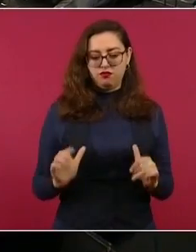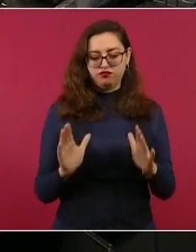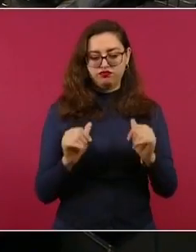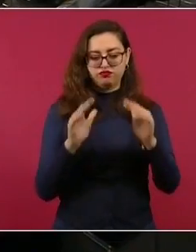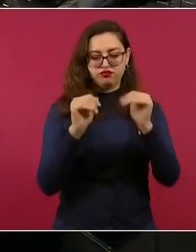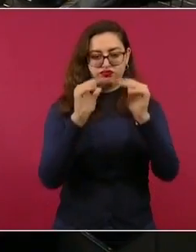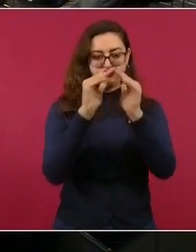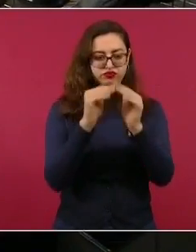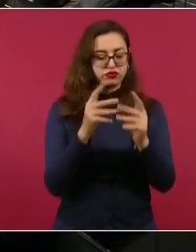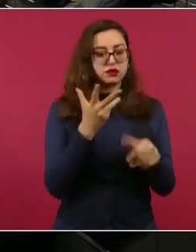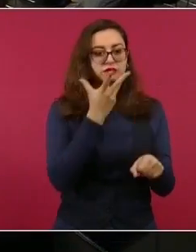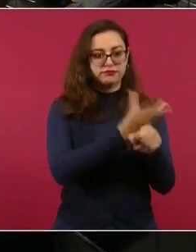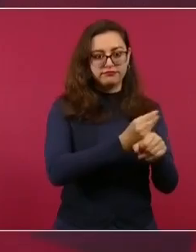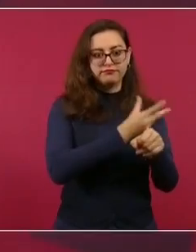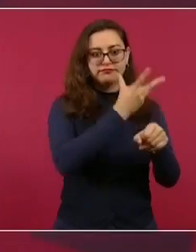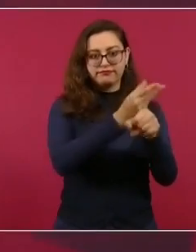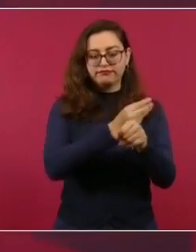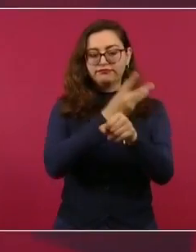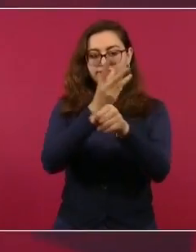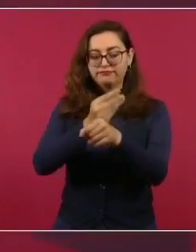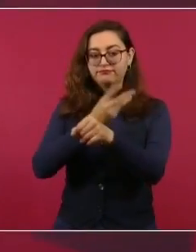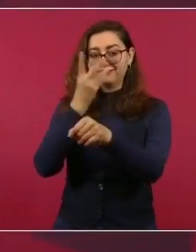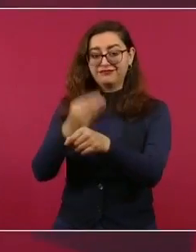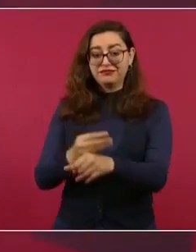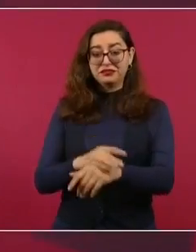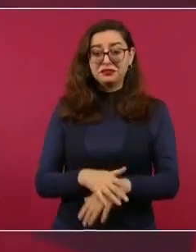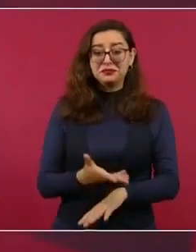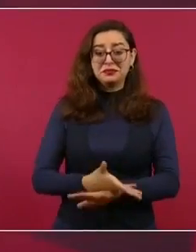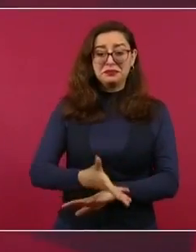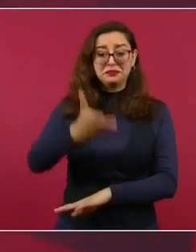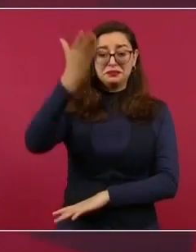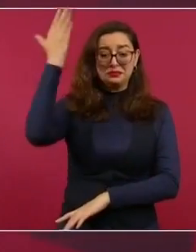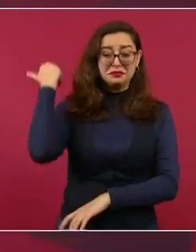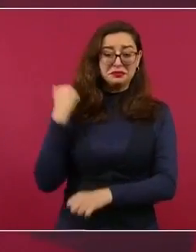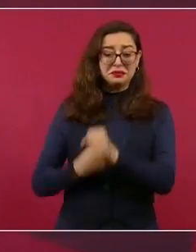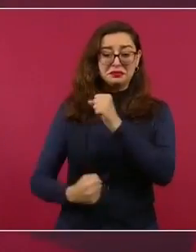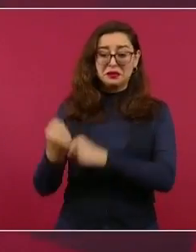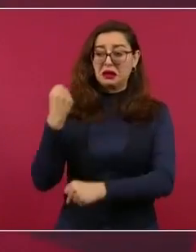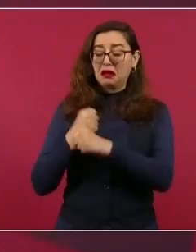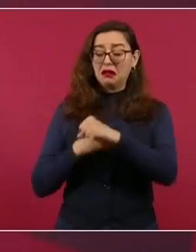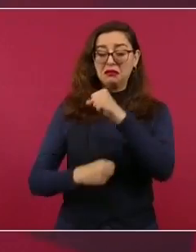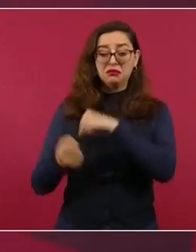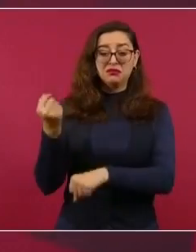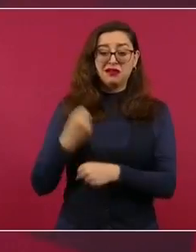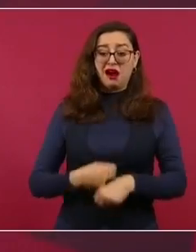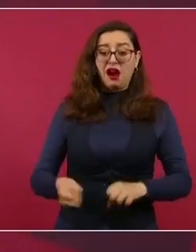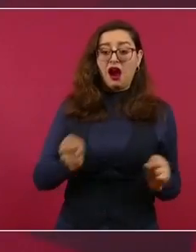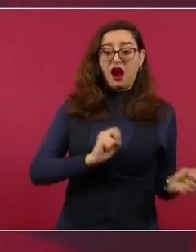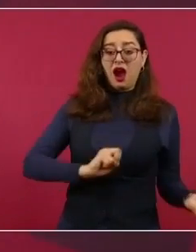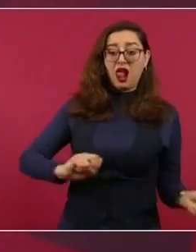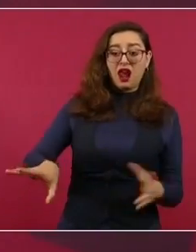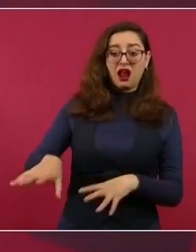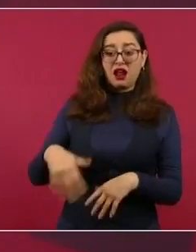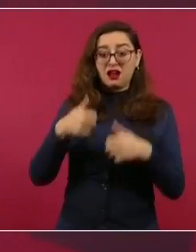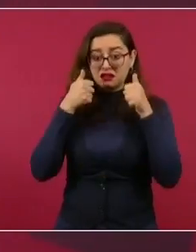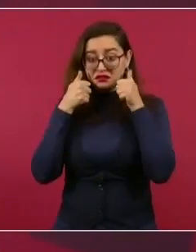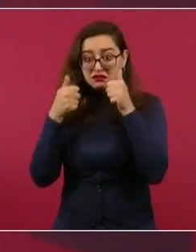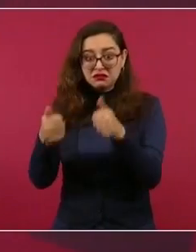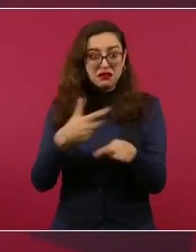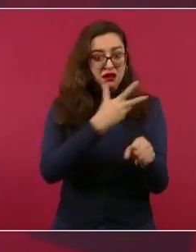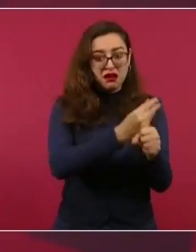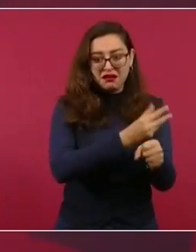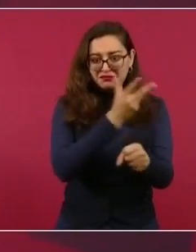esos una intervención que no se hacía pues mucho tiempo